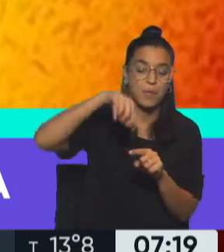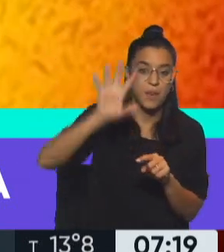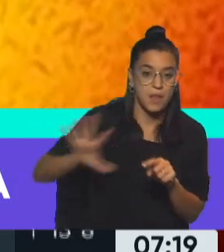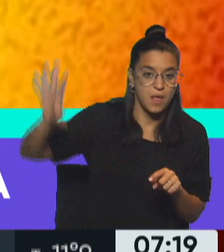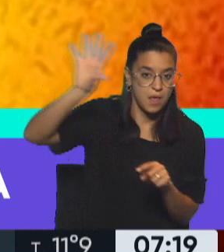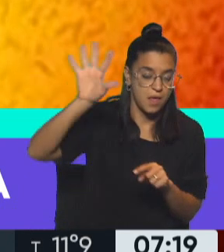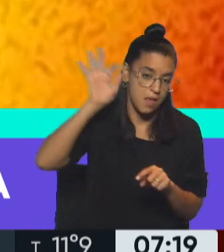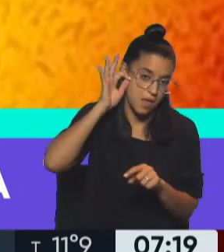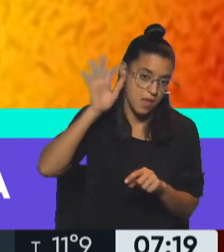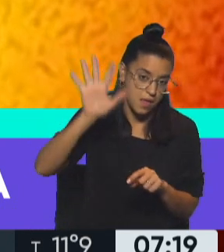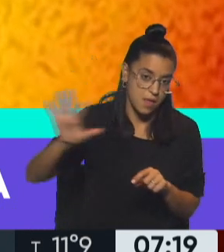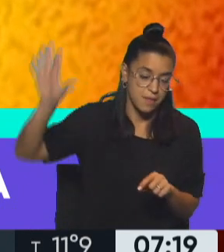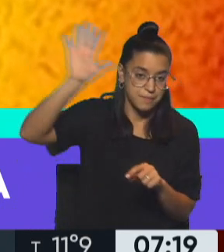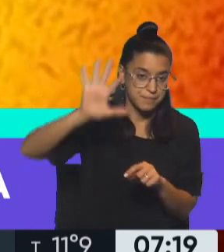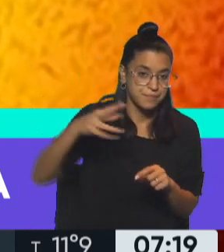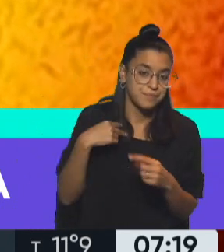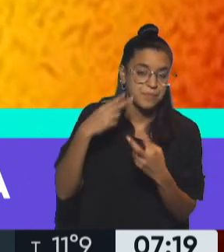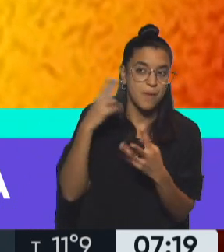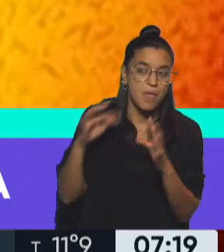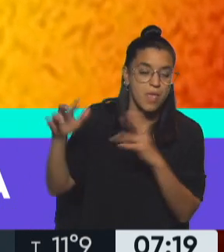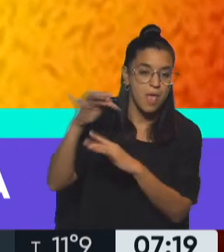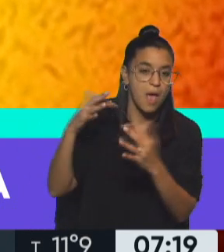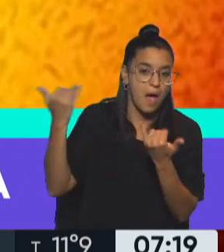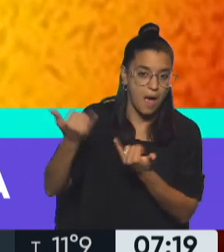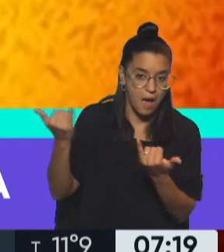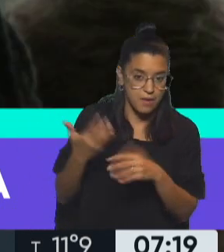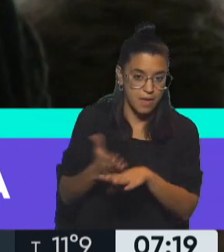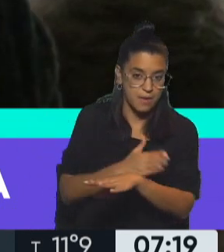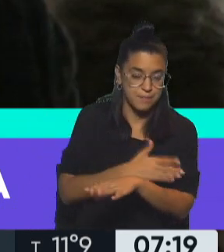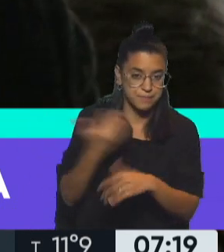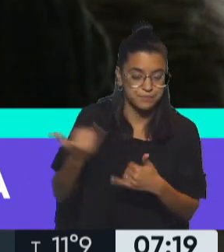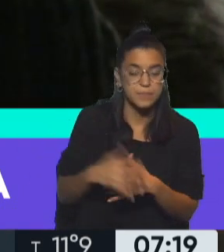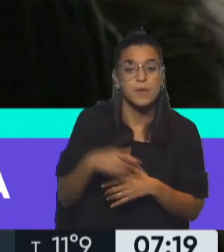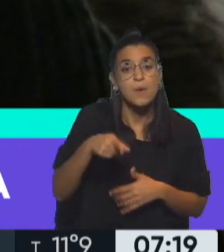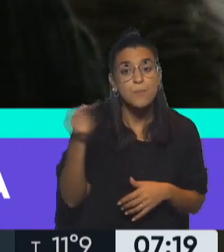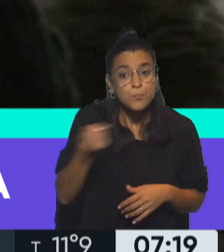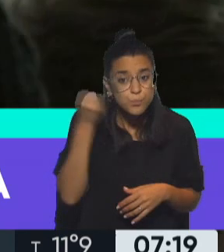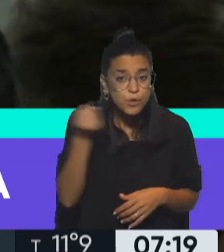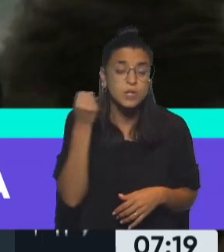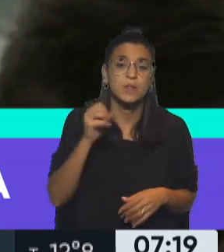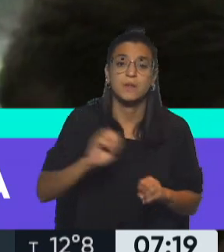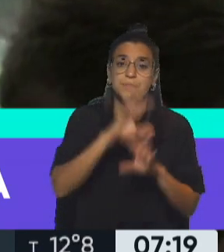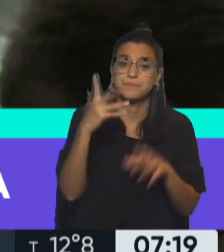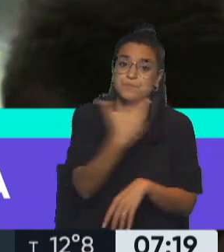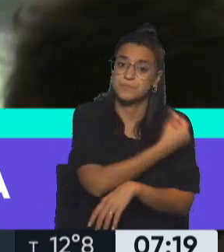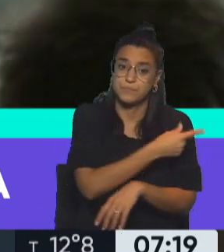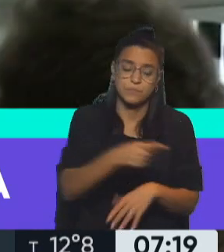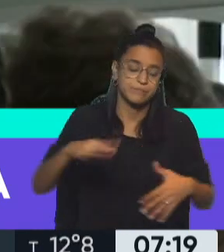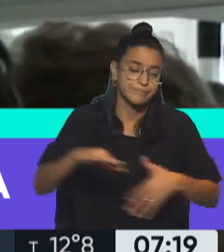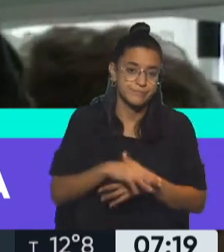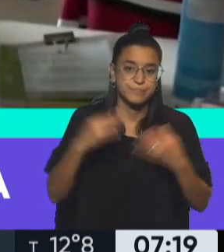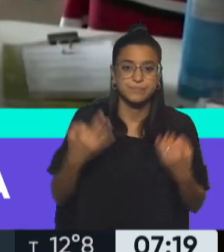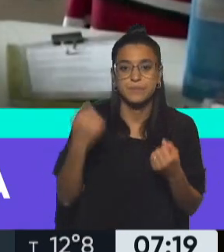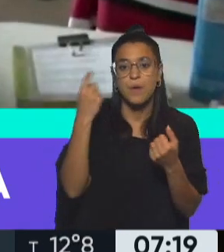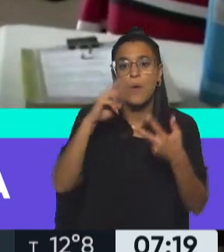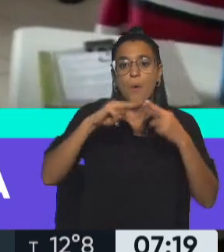donde ya la veían circulando con anterioridad. Es muy importante tener claro que las vacunas siguen siendo efectivas contra las